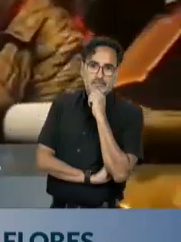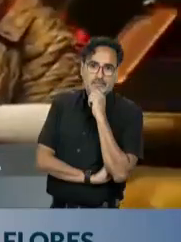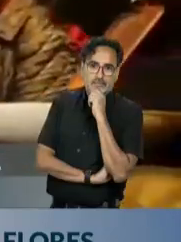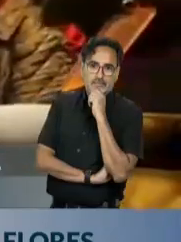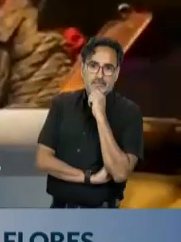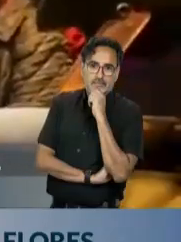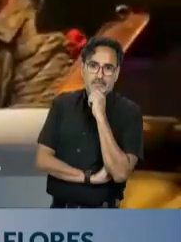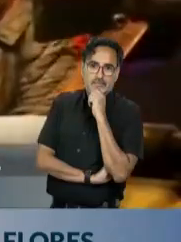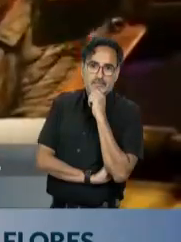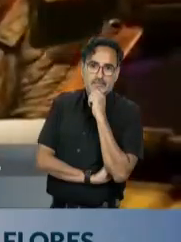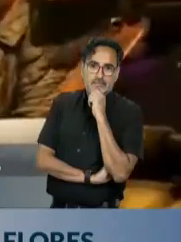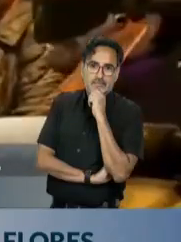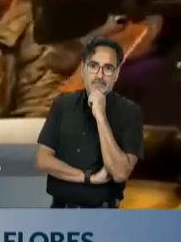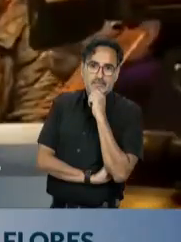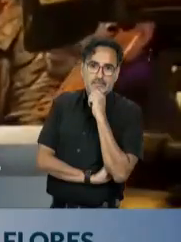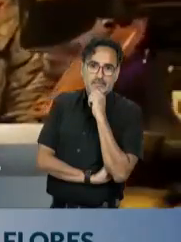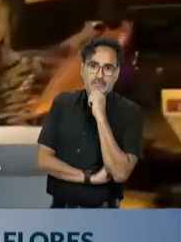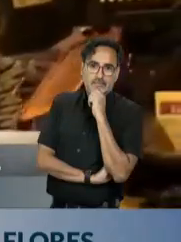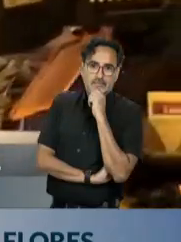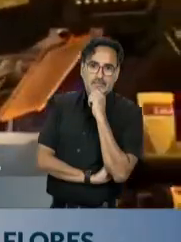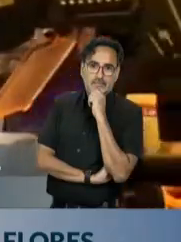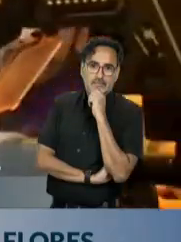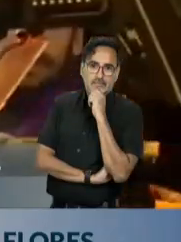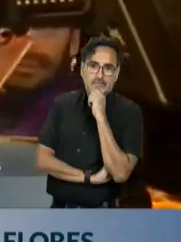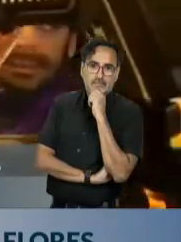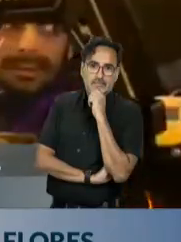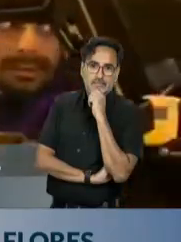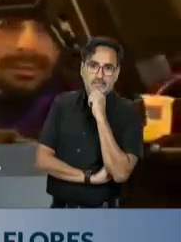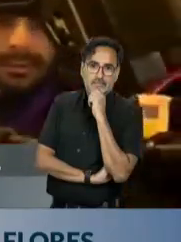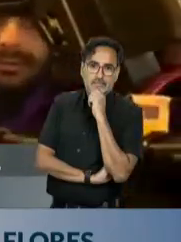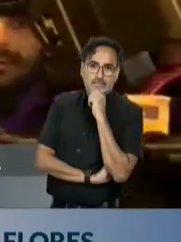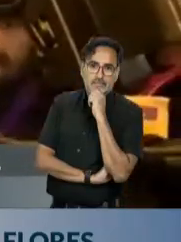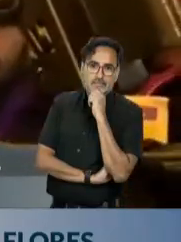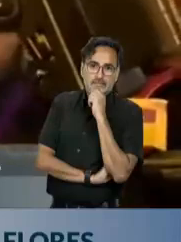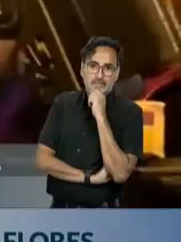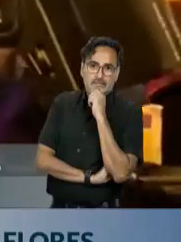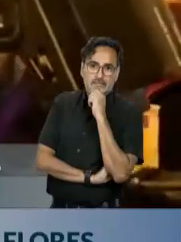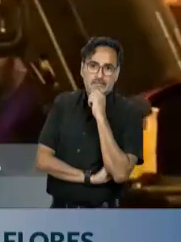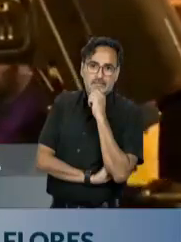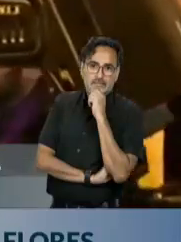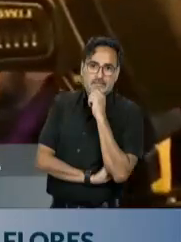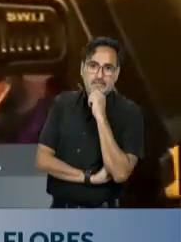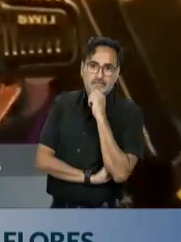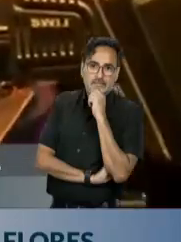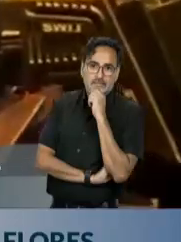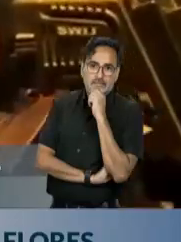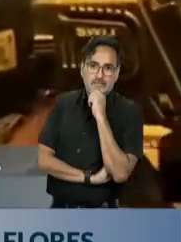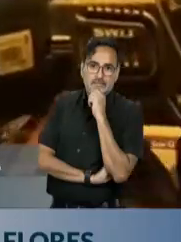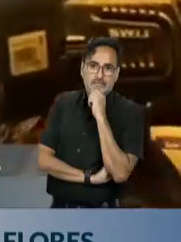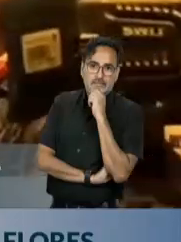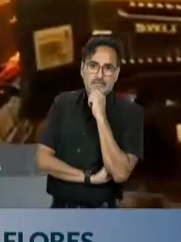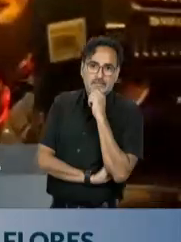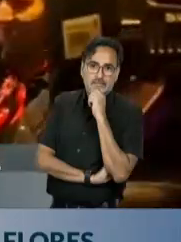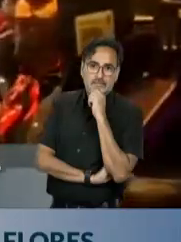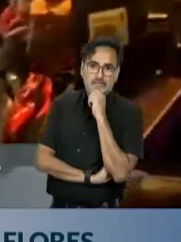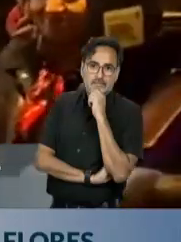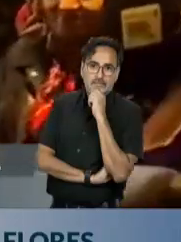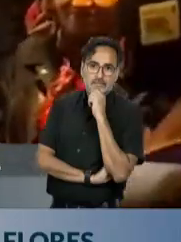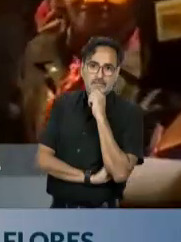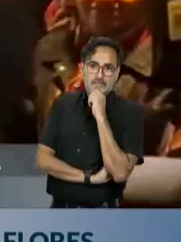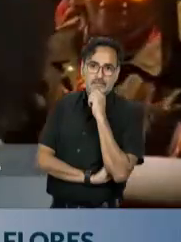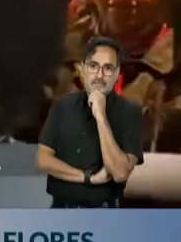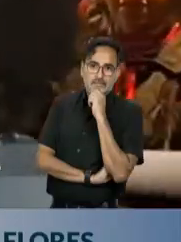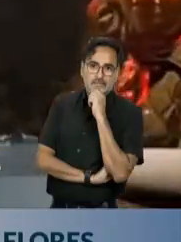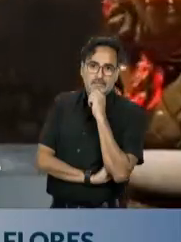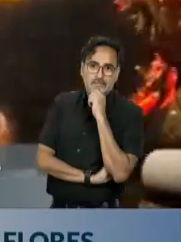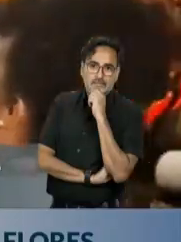los más destacados de nuestro país reciben homenaje de las floristas. Todo va a terminar en el crematorio del cementerio Parque del Recuerdo de Huechuraba. En unos días más